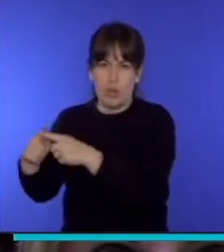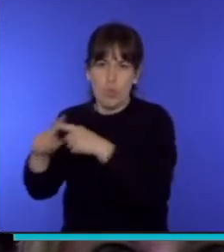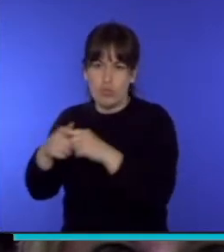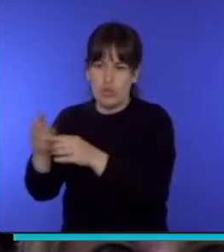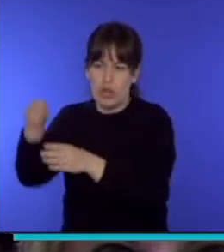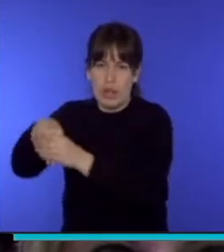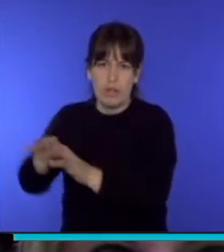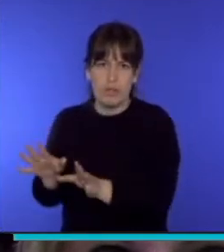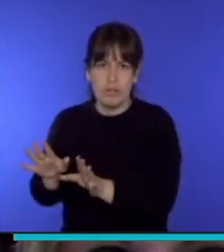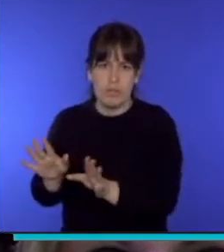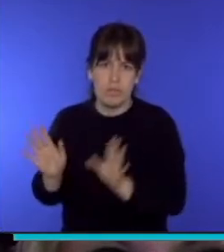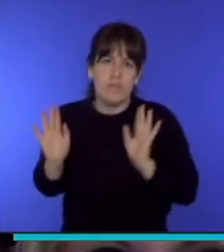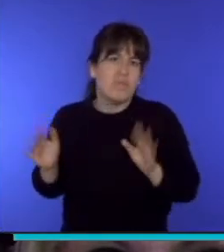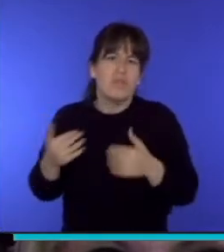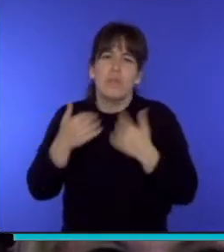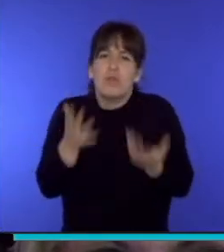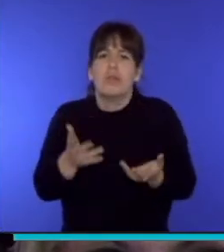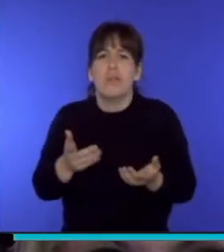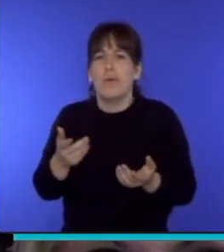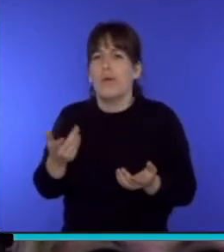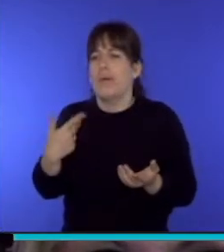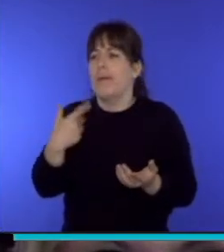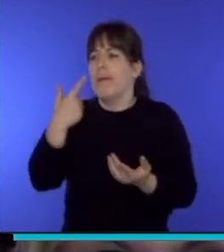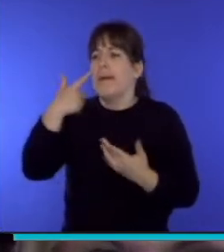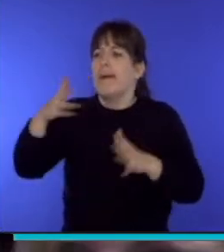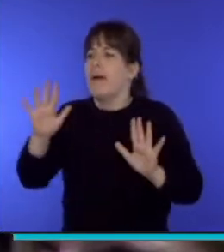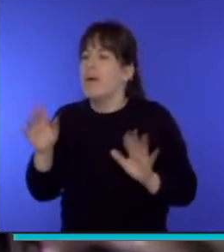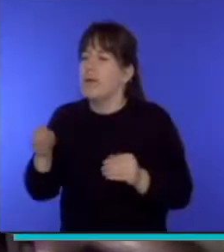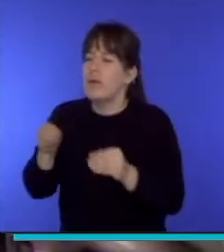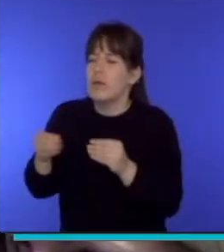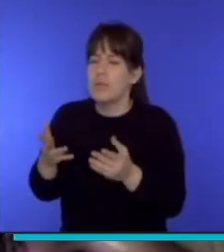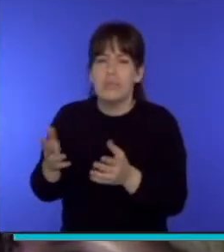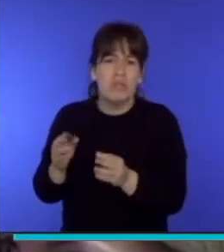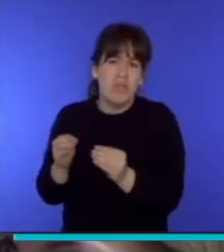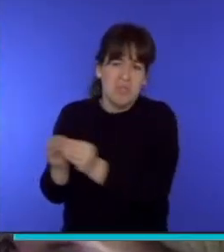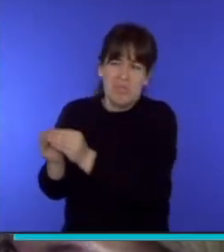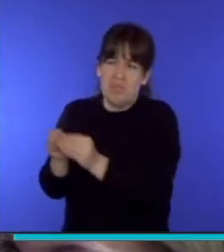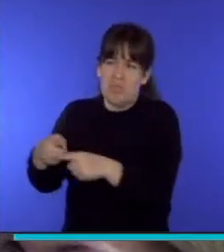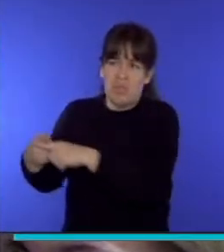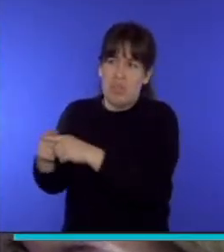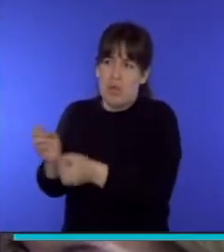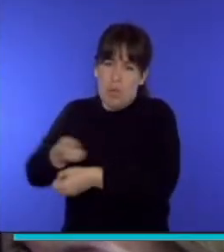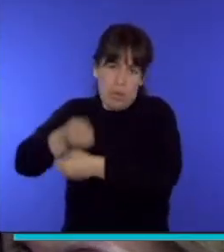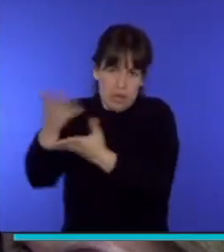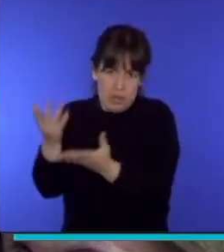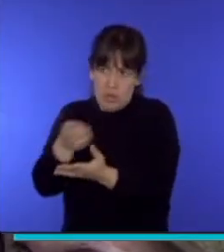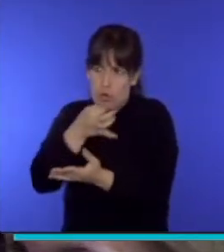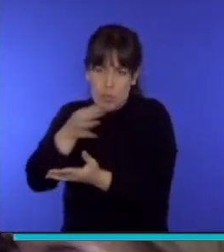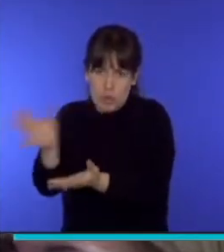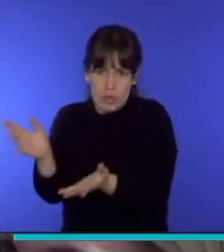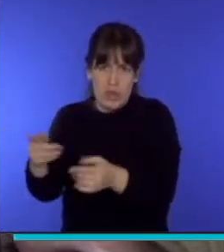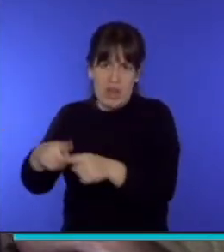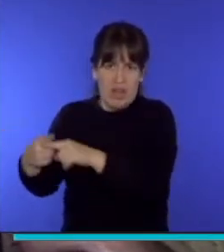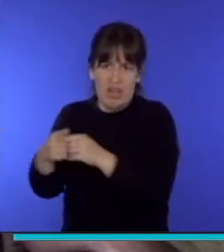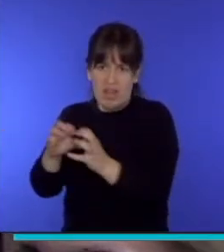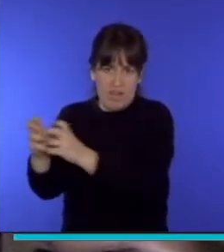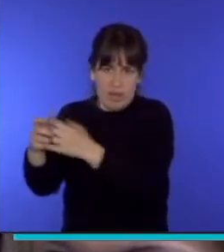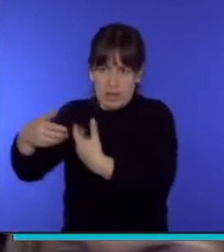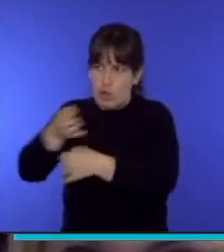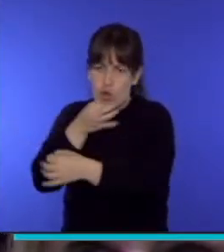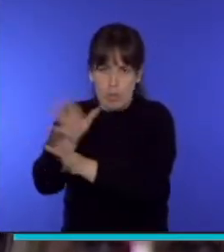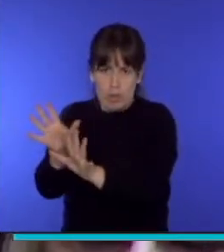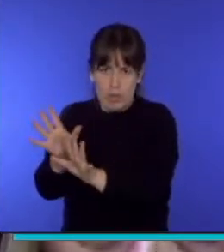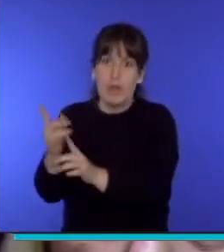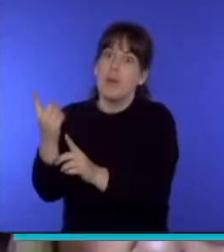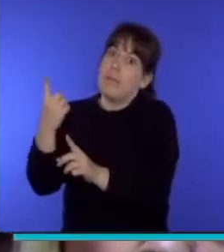Por ahí no es el ámbito, pero tampoco voy a hacer un juicio de valor de eso, porque cada uno discute lo que quiere y cada uno puede decir lo que quiere y cada uno puede debatir lo que quiere,